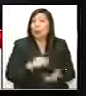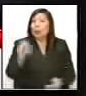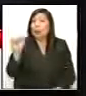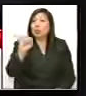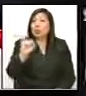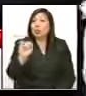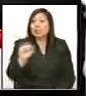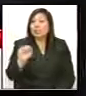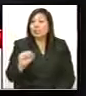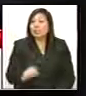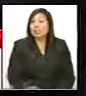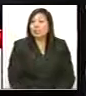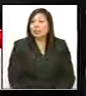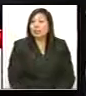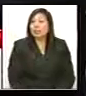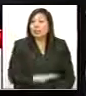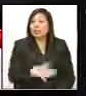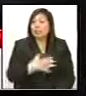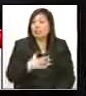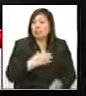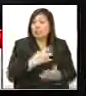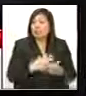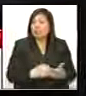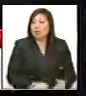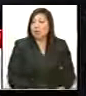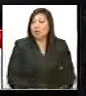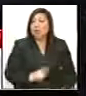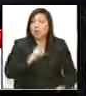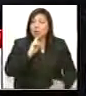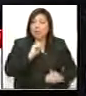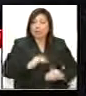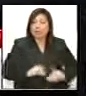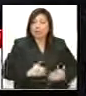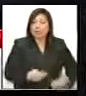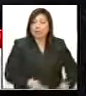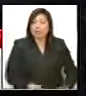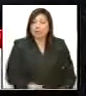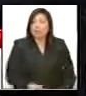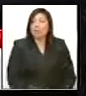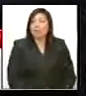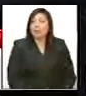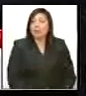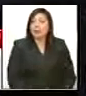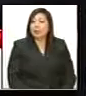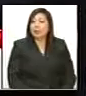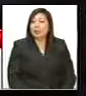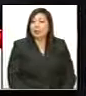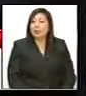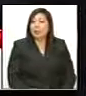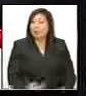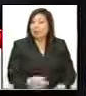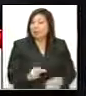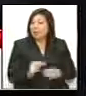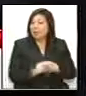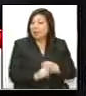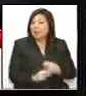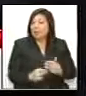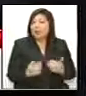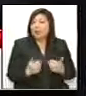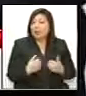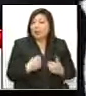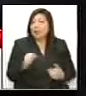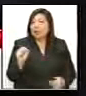por ley, niños menores de 5 años y gestantes que estén en el territorio del país de cualquier nacionalidad tienen